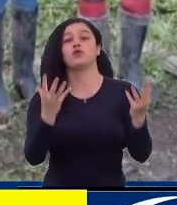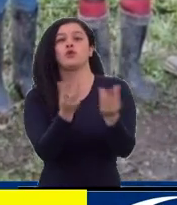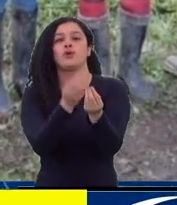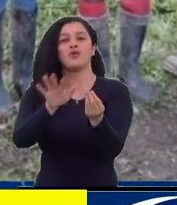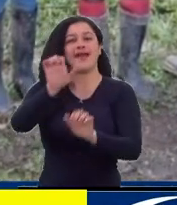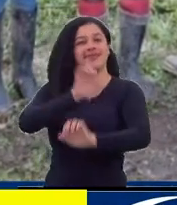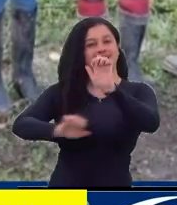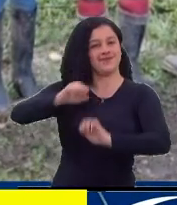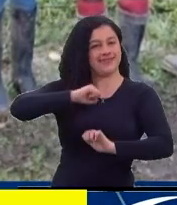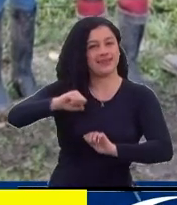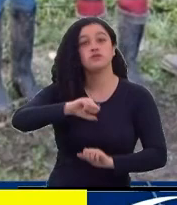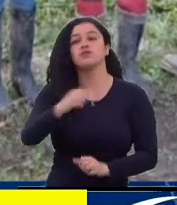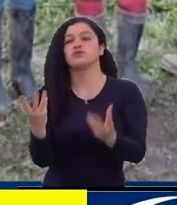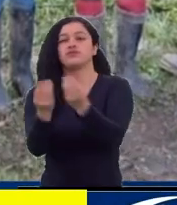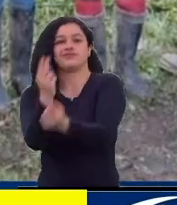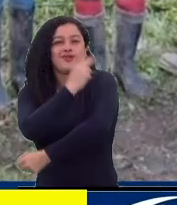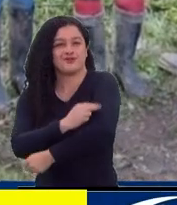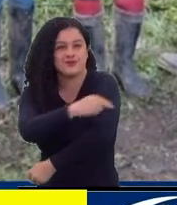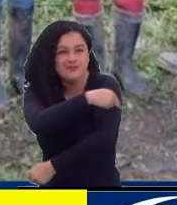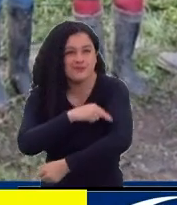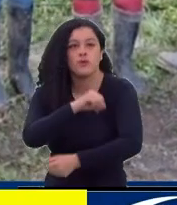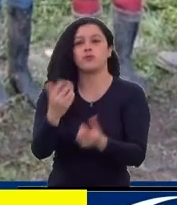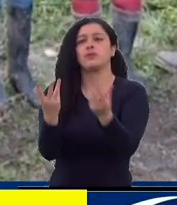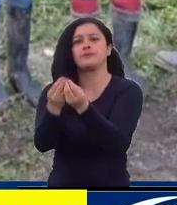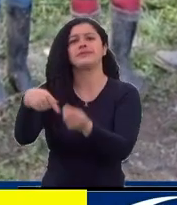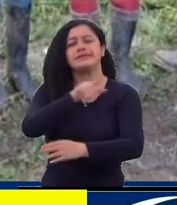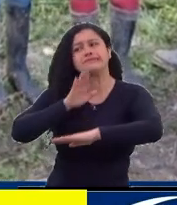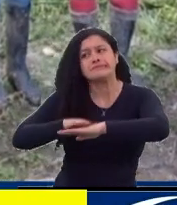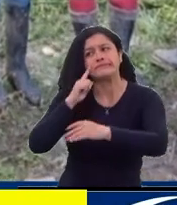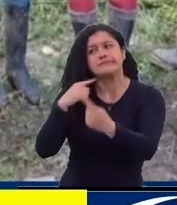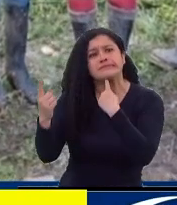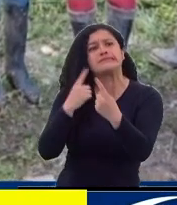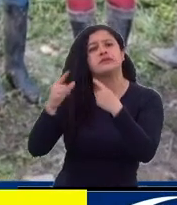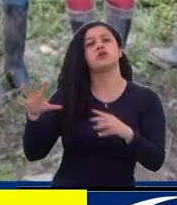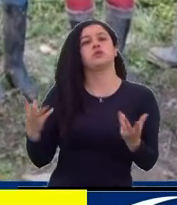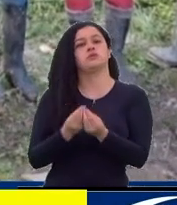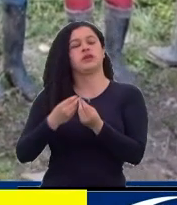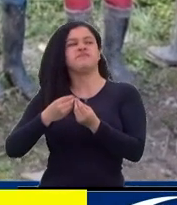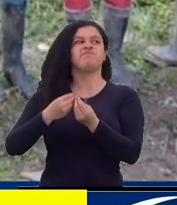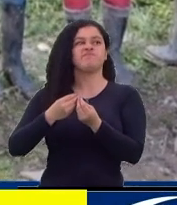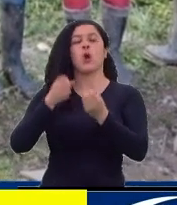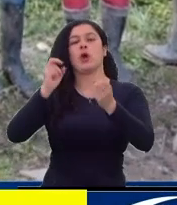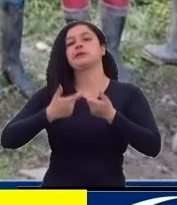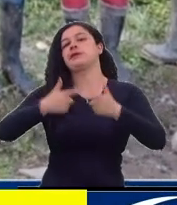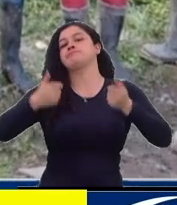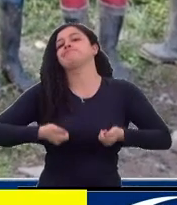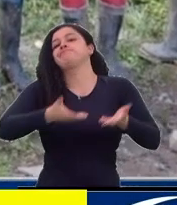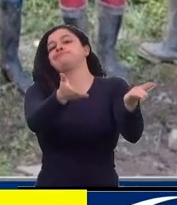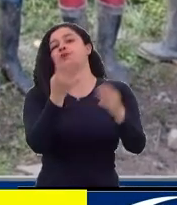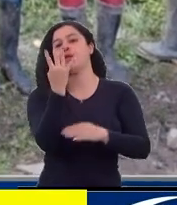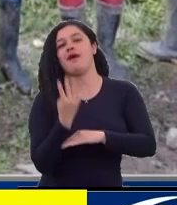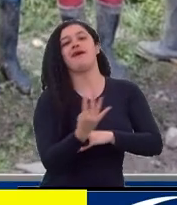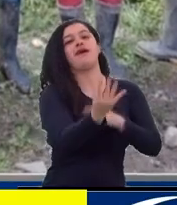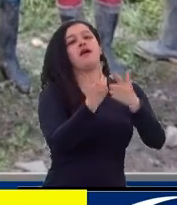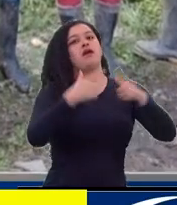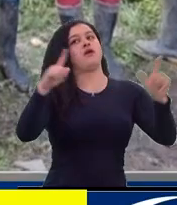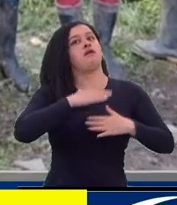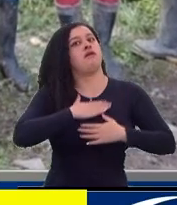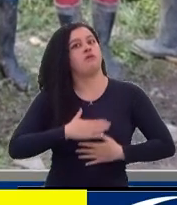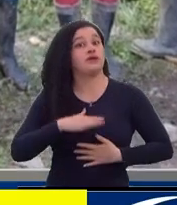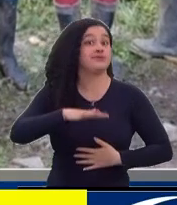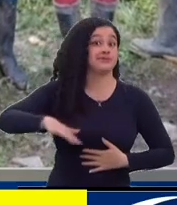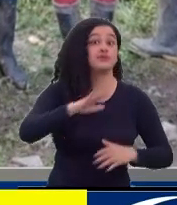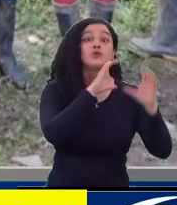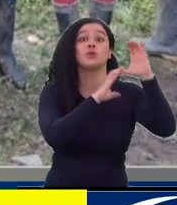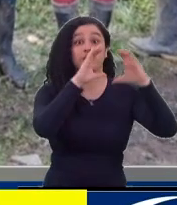en las últimas horas sanas y salvas en zona rural del municipio de Argelia. Esto dijo el Defensor Nacional del Pueblo, Carlos Camargo, frente a